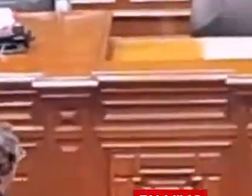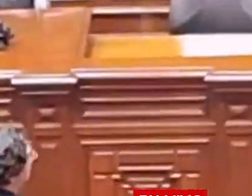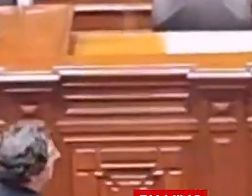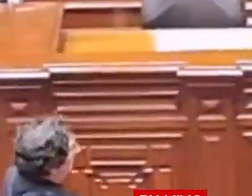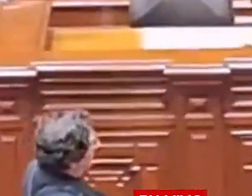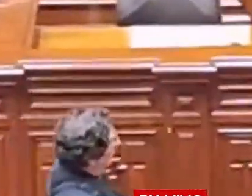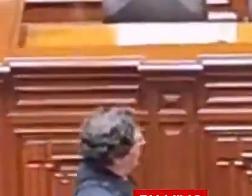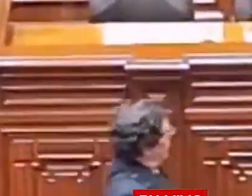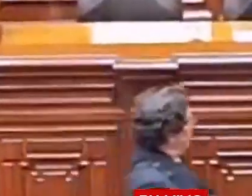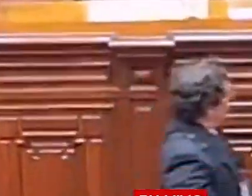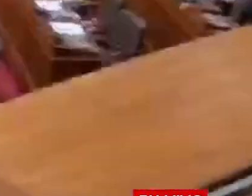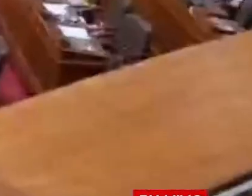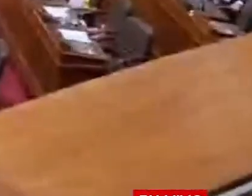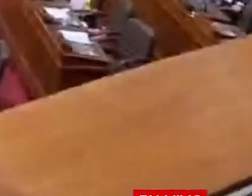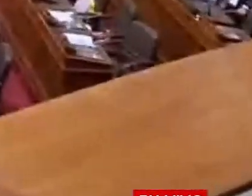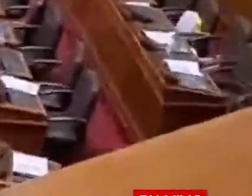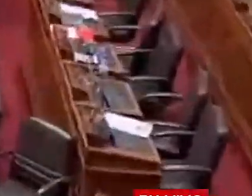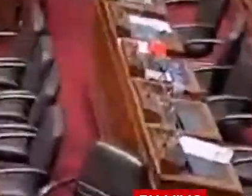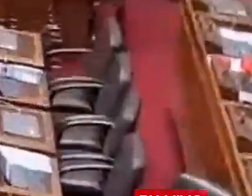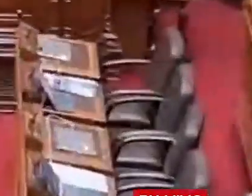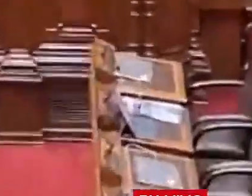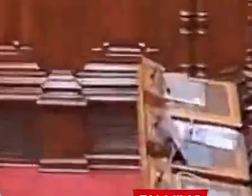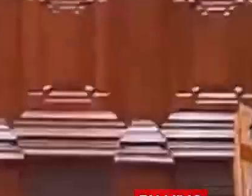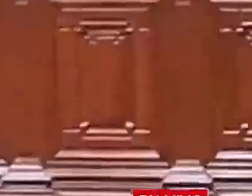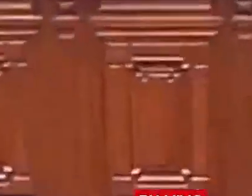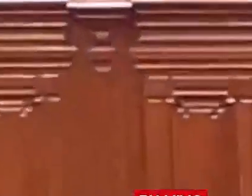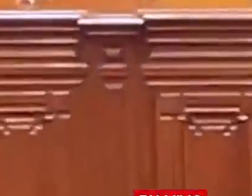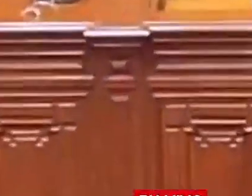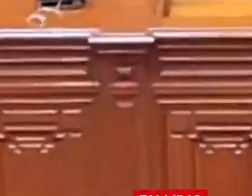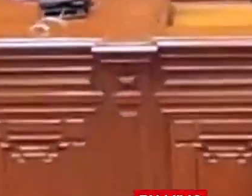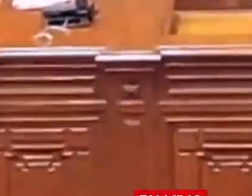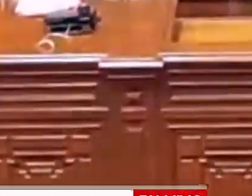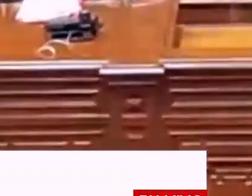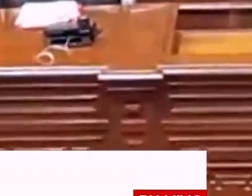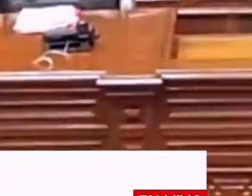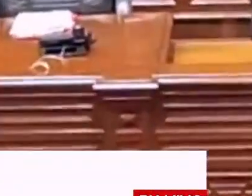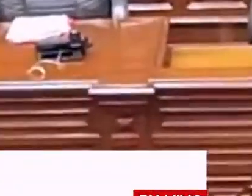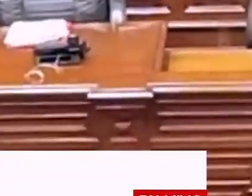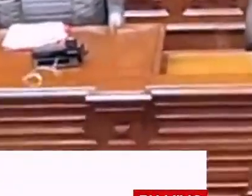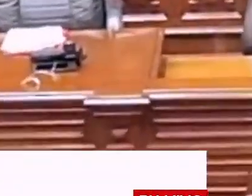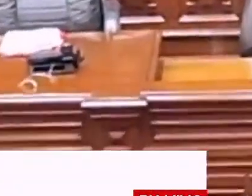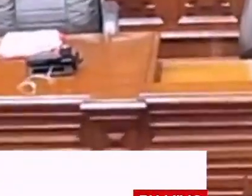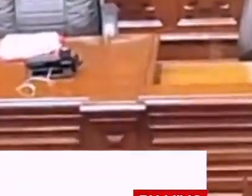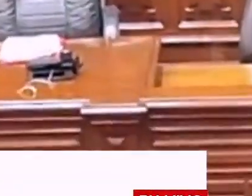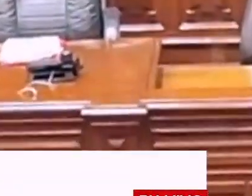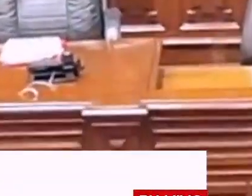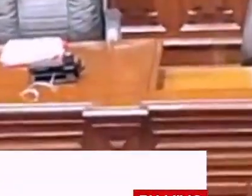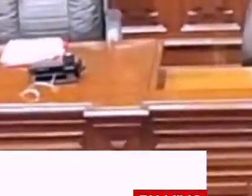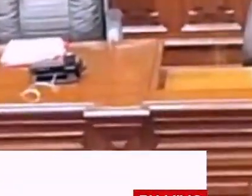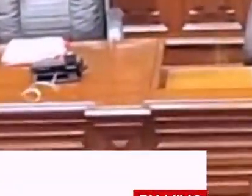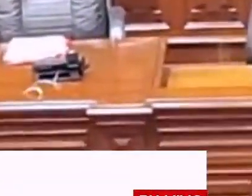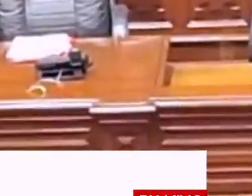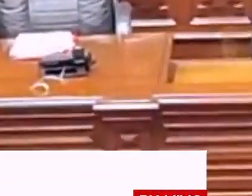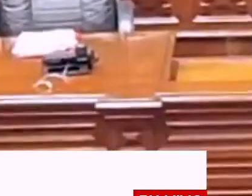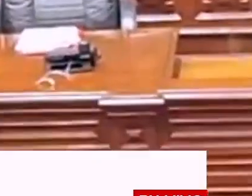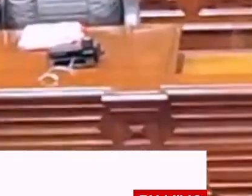Buenas noches, Pedro. Buenas noches, Catiusca. Tenemos información en vivo desde el Congreso de la República. Hace apenas un momento, antes de que iniciara nuevamente el pleno